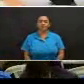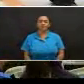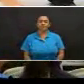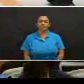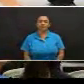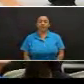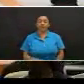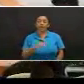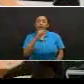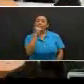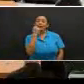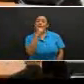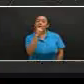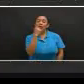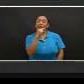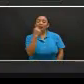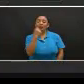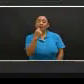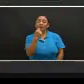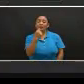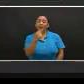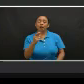La mujer con flujo de sangre.